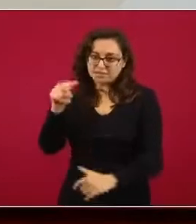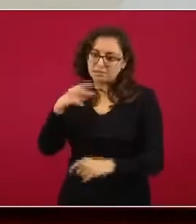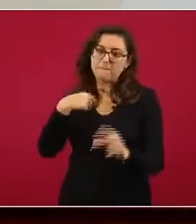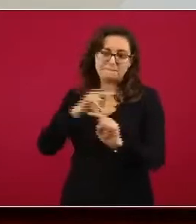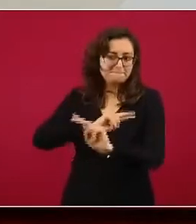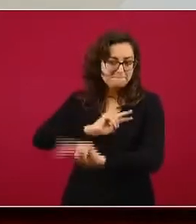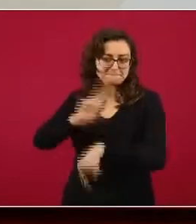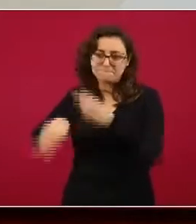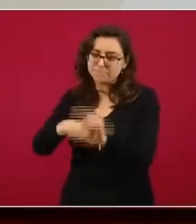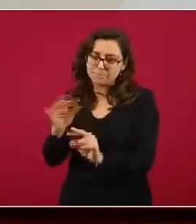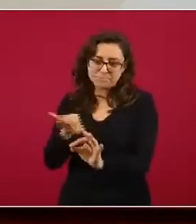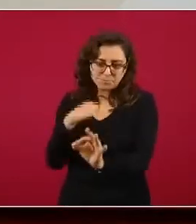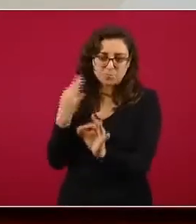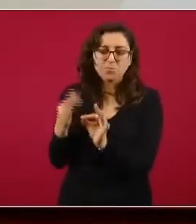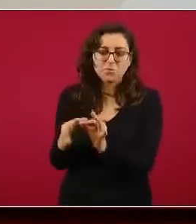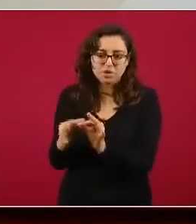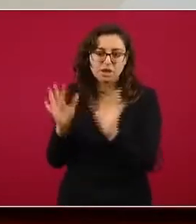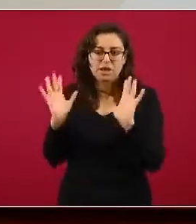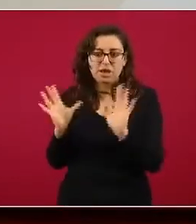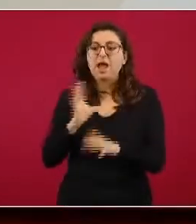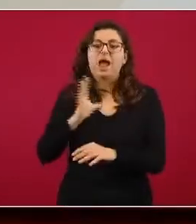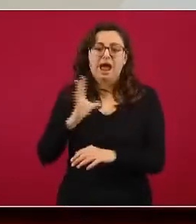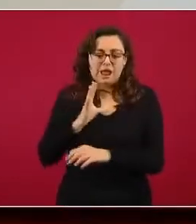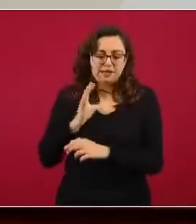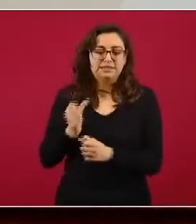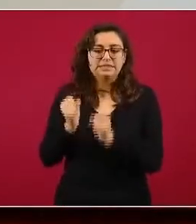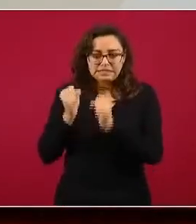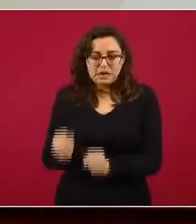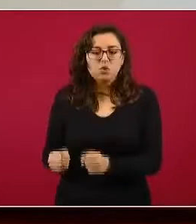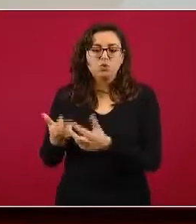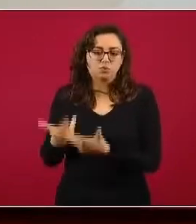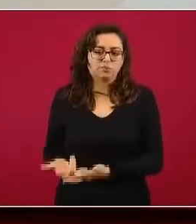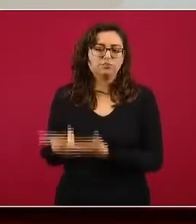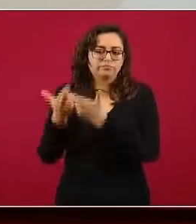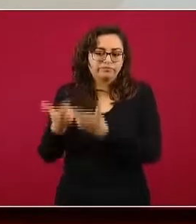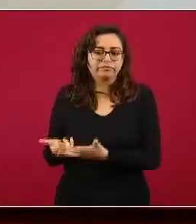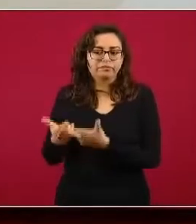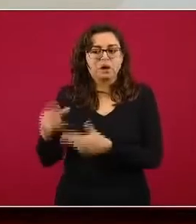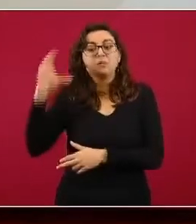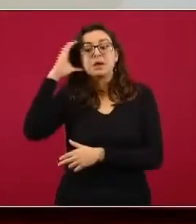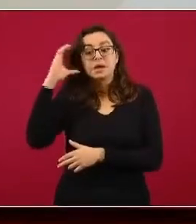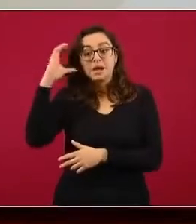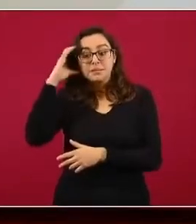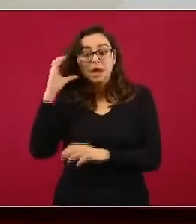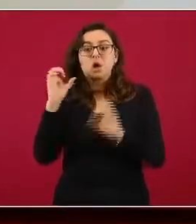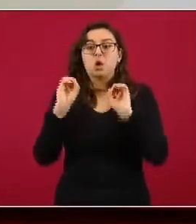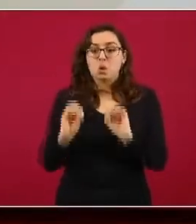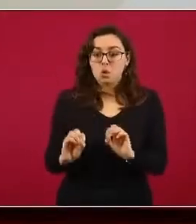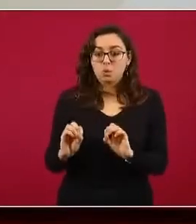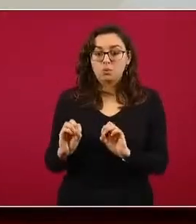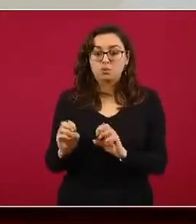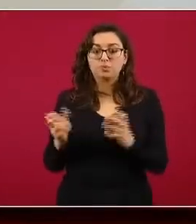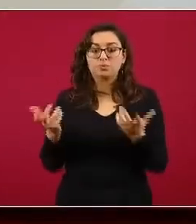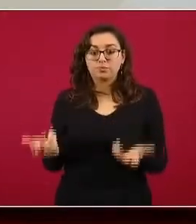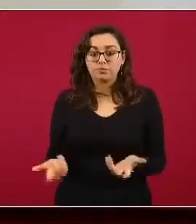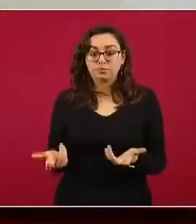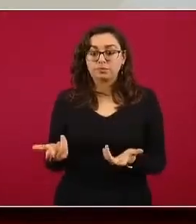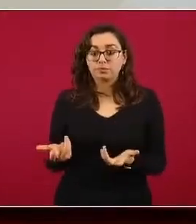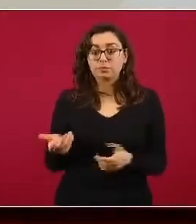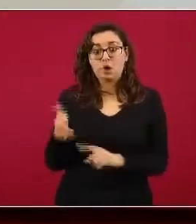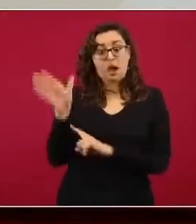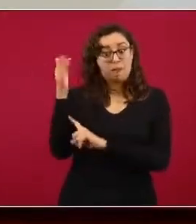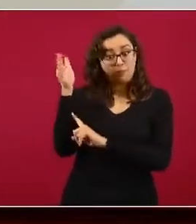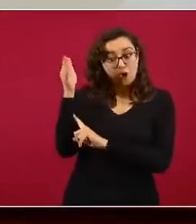directa y más puntual le pueden decir dónde hay unidades con camas disponibles, o si se requiere enviar entonces mejor una